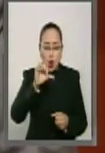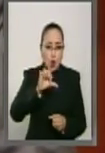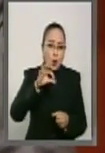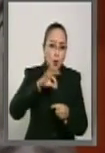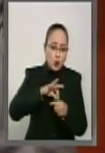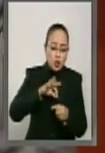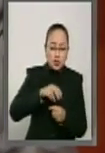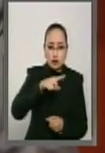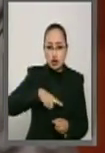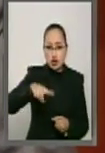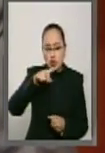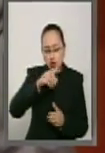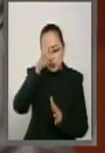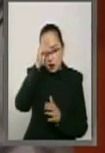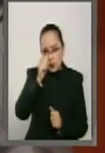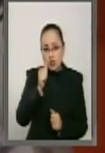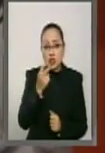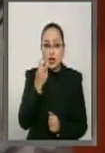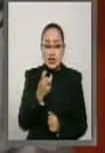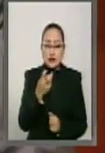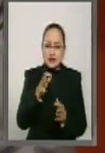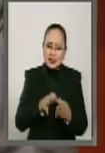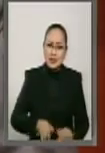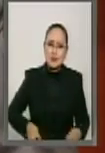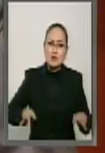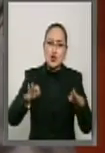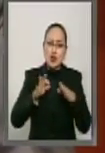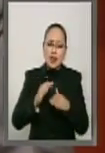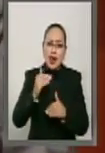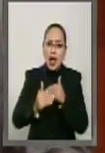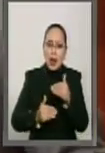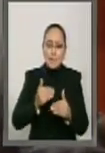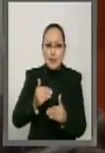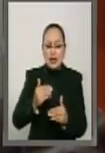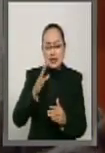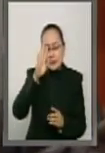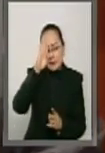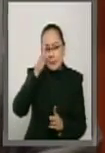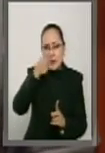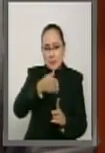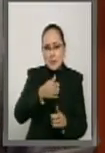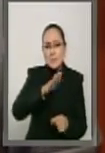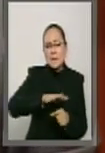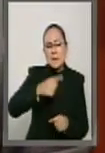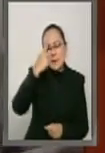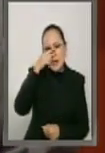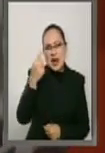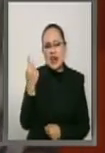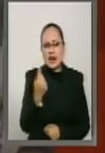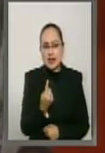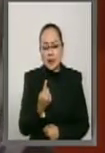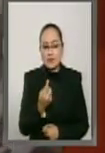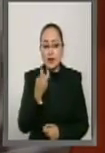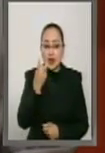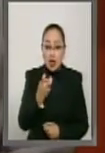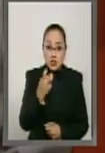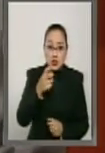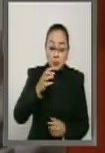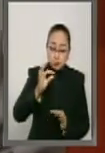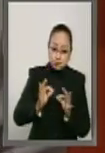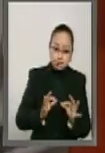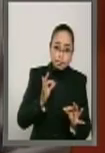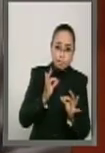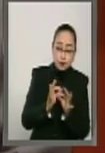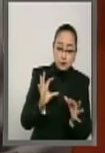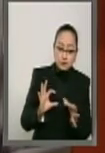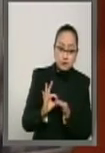hoy, damos un paso crucial hacia la consolidación de la función garante del Estado